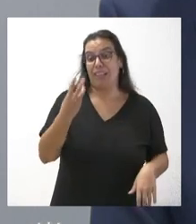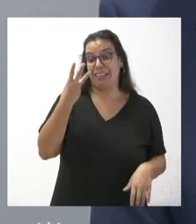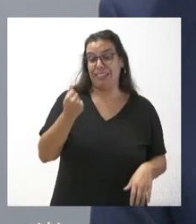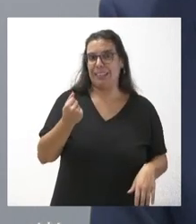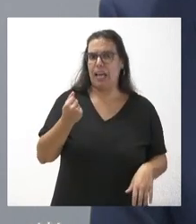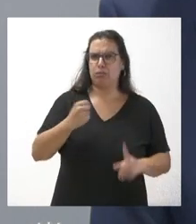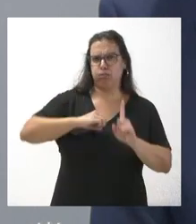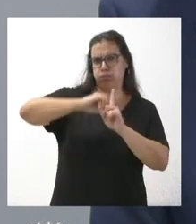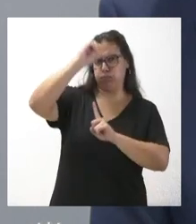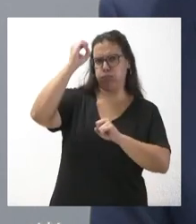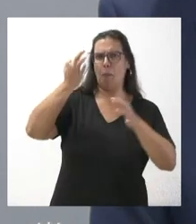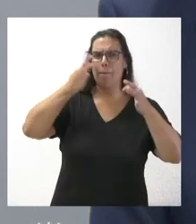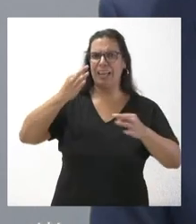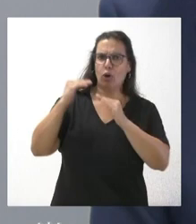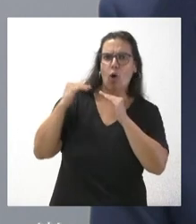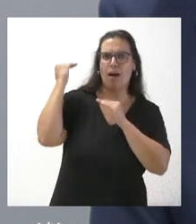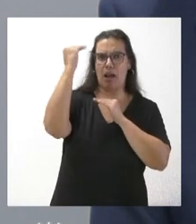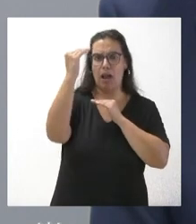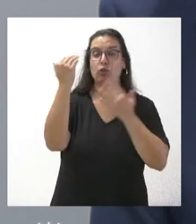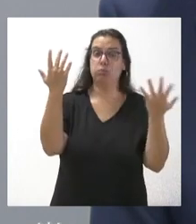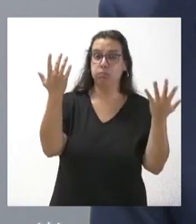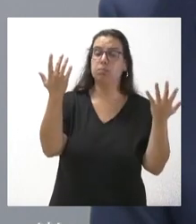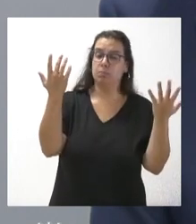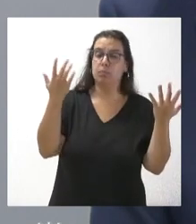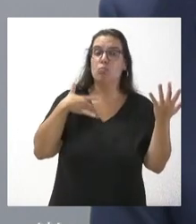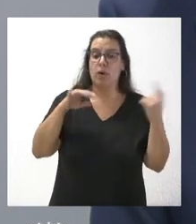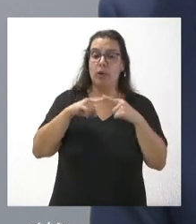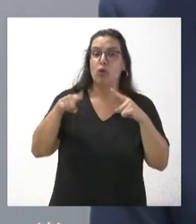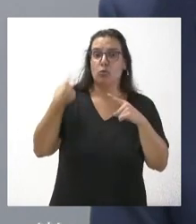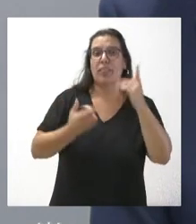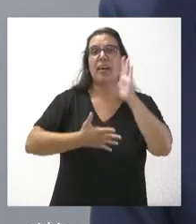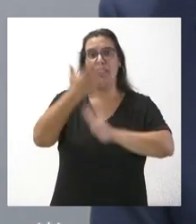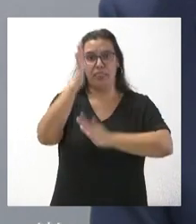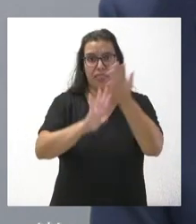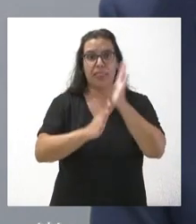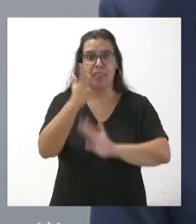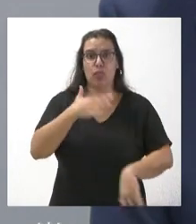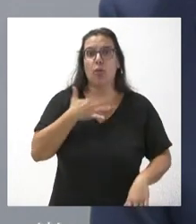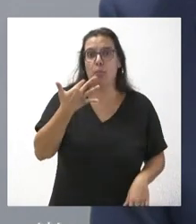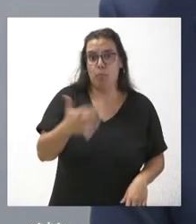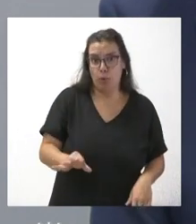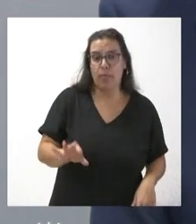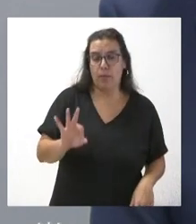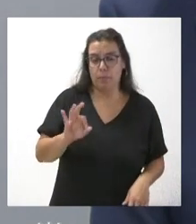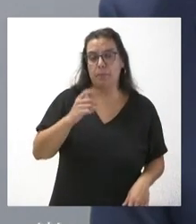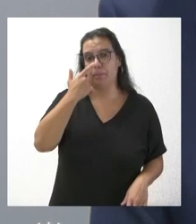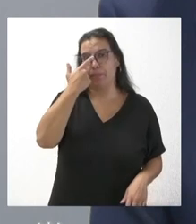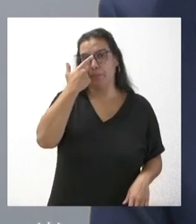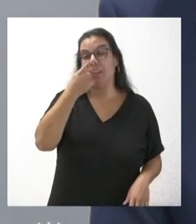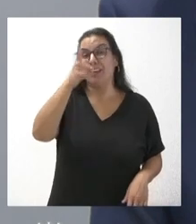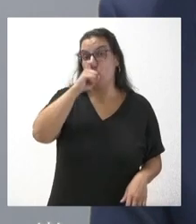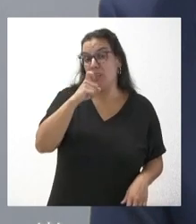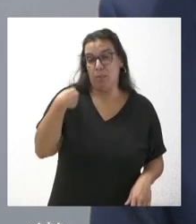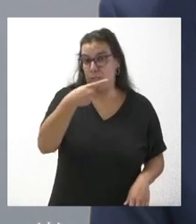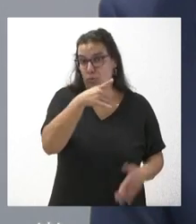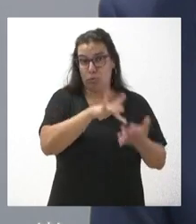de riesgo muy alto y que puede originar esos incendios de naturaleza convectiva. Recordemos lo que está pasando